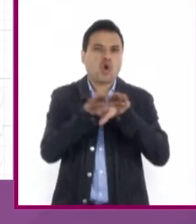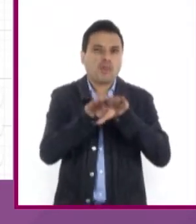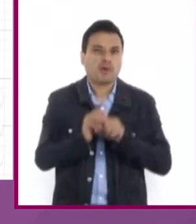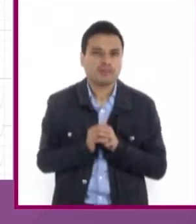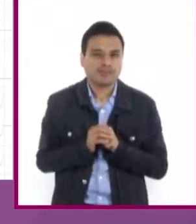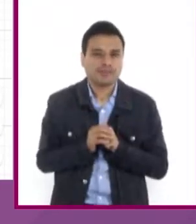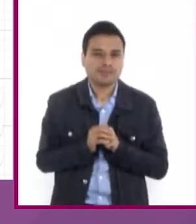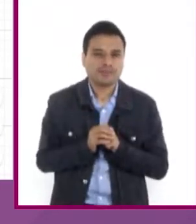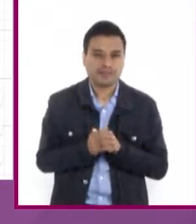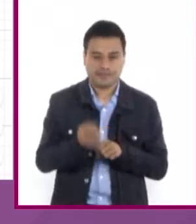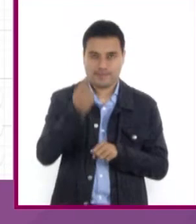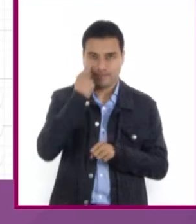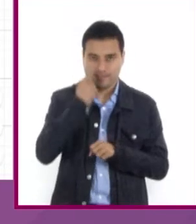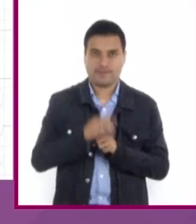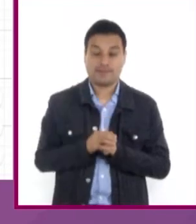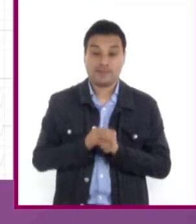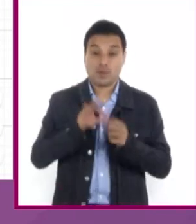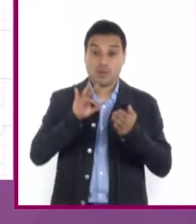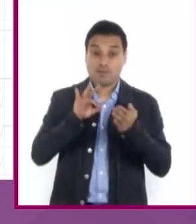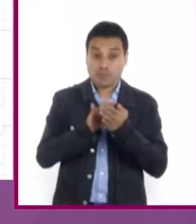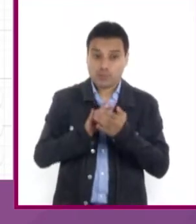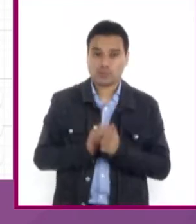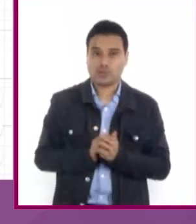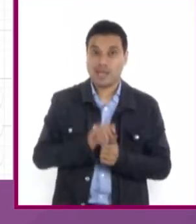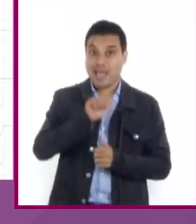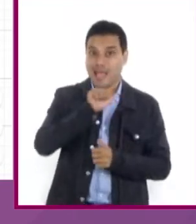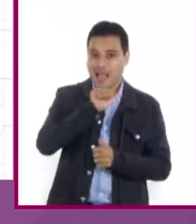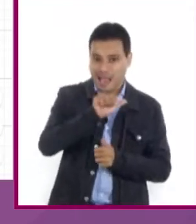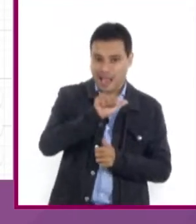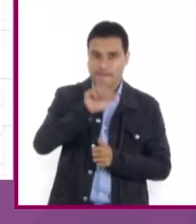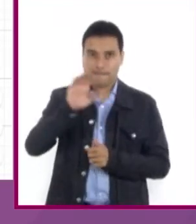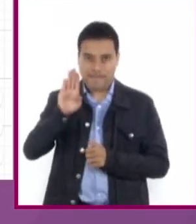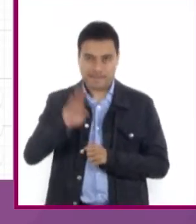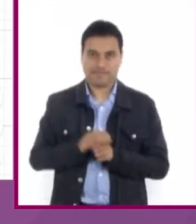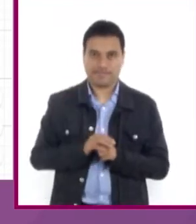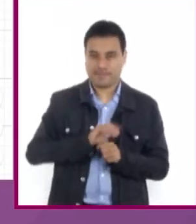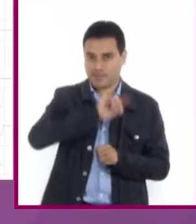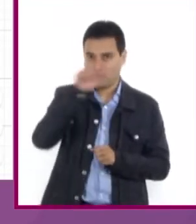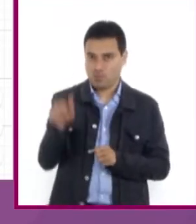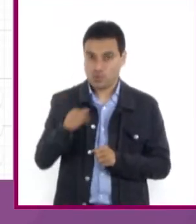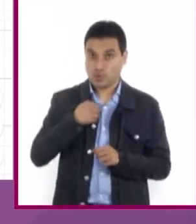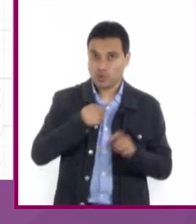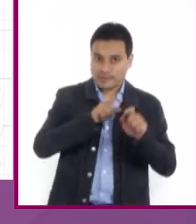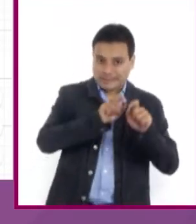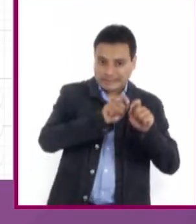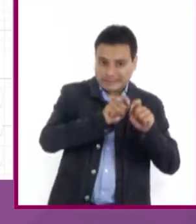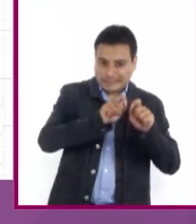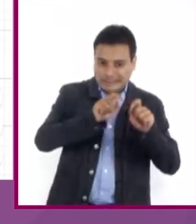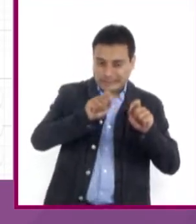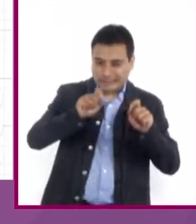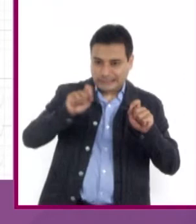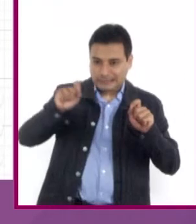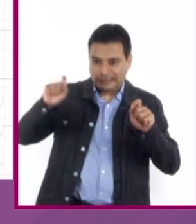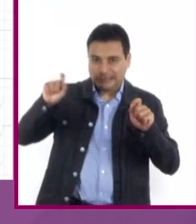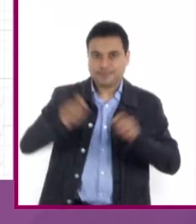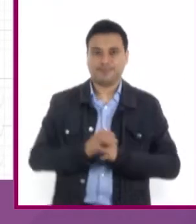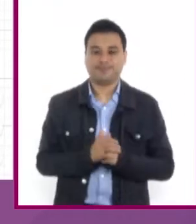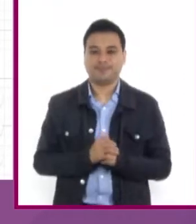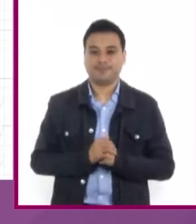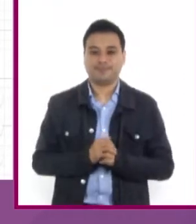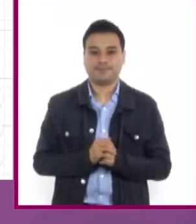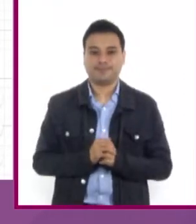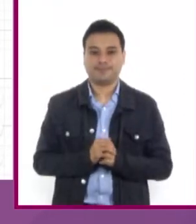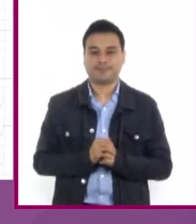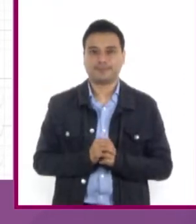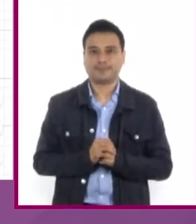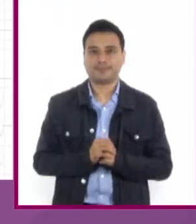punto A y el punto B. Posteriormente, los unimos con un segmento de A a B.